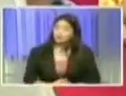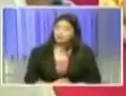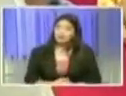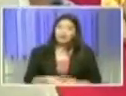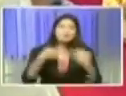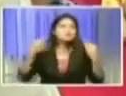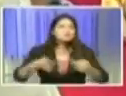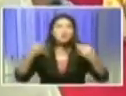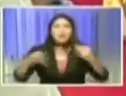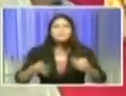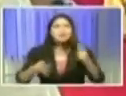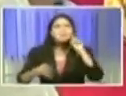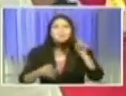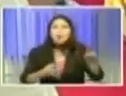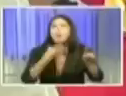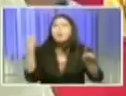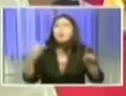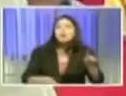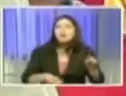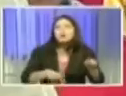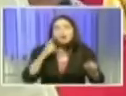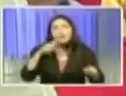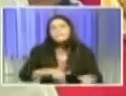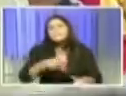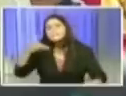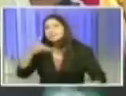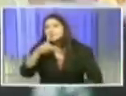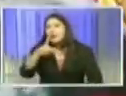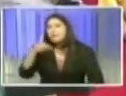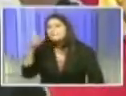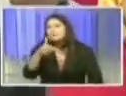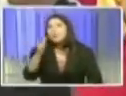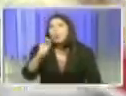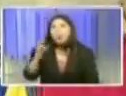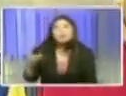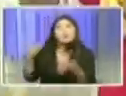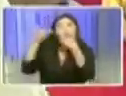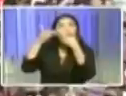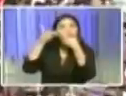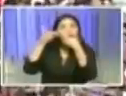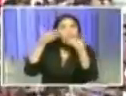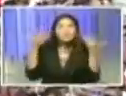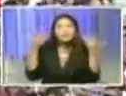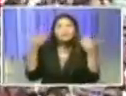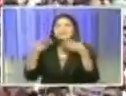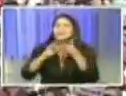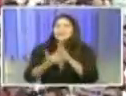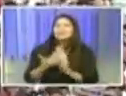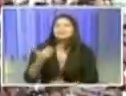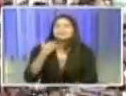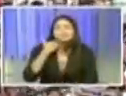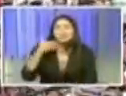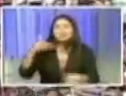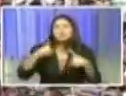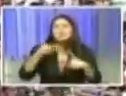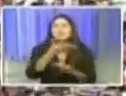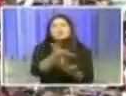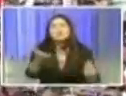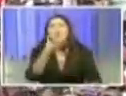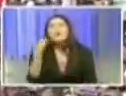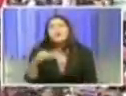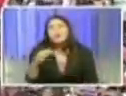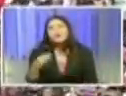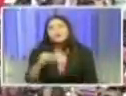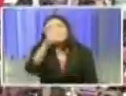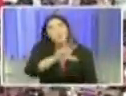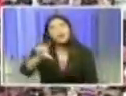Cada vez que sale un muchacho con una pistola a matar o secuestrar, es una derrota que sufre la juventud y